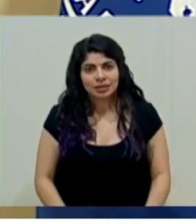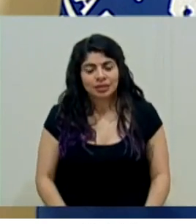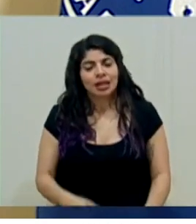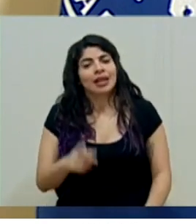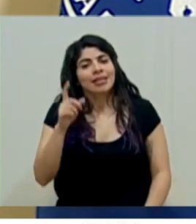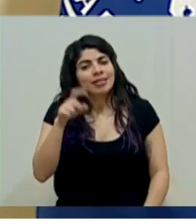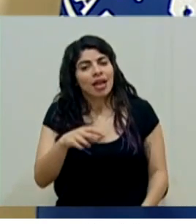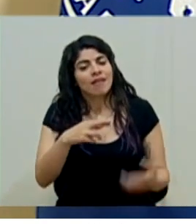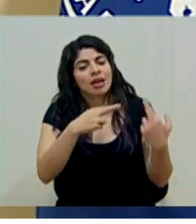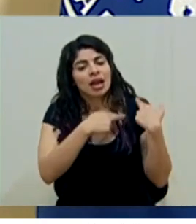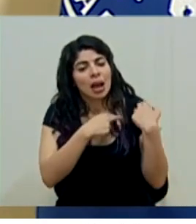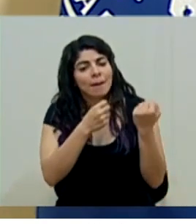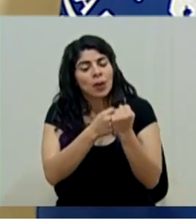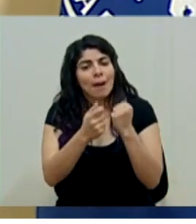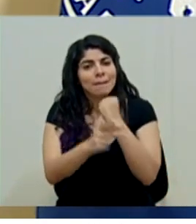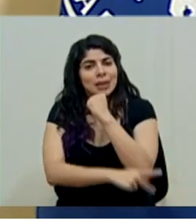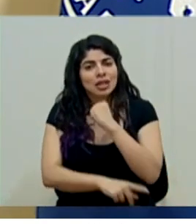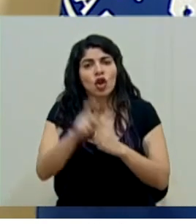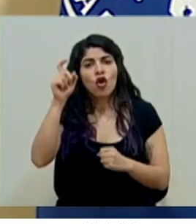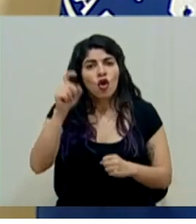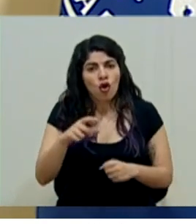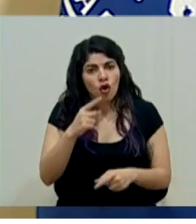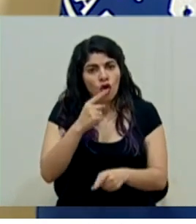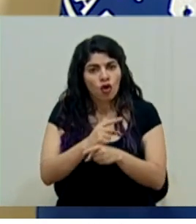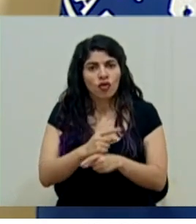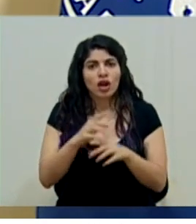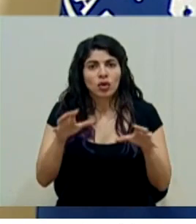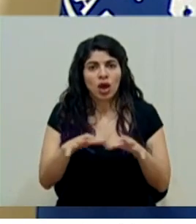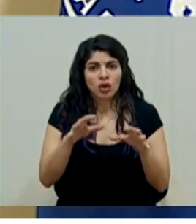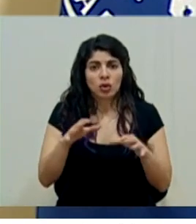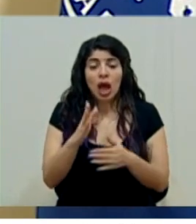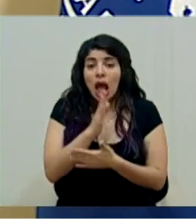deber patriótico de hacer lo correcto, por duro que sea,